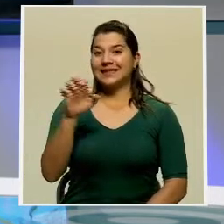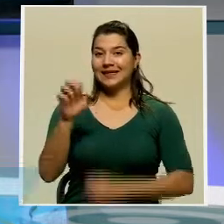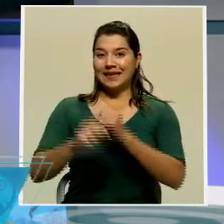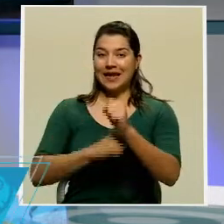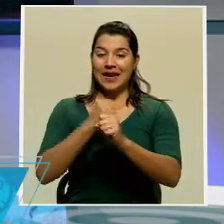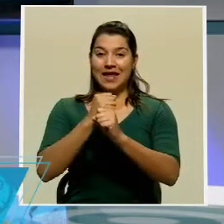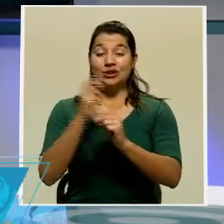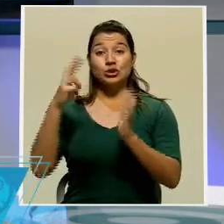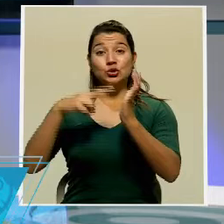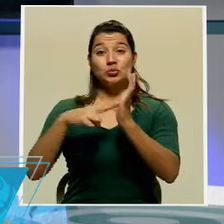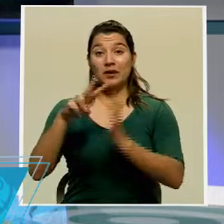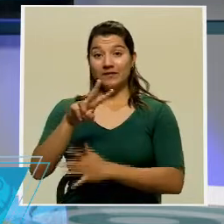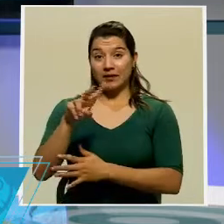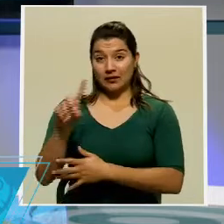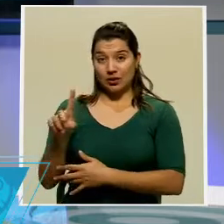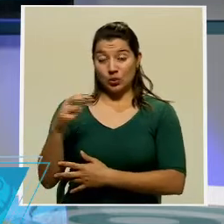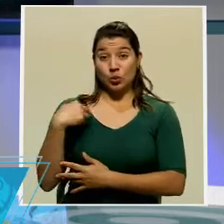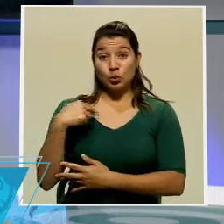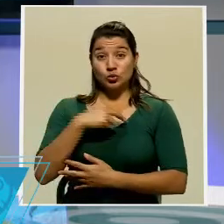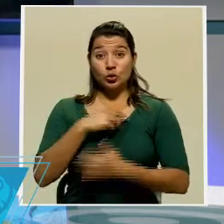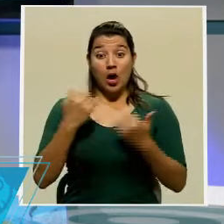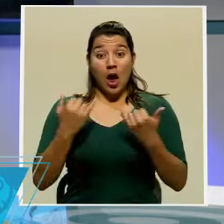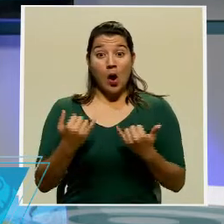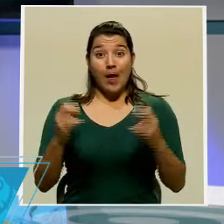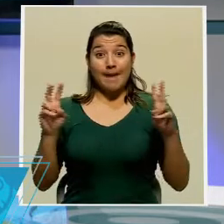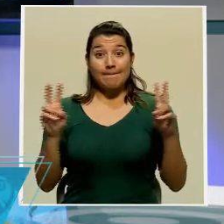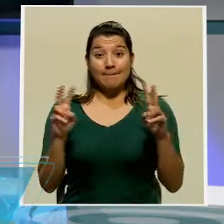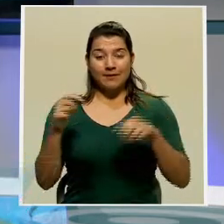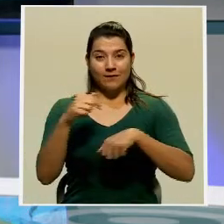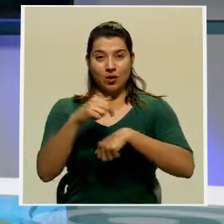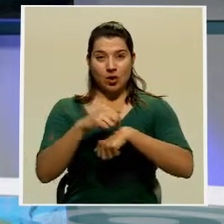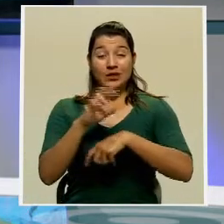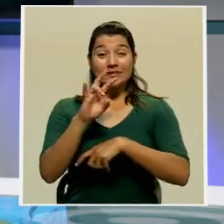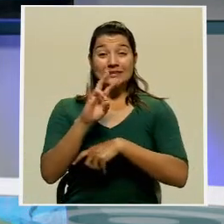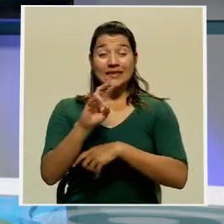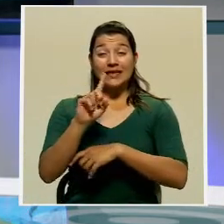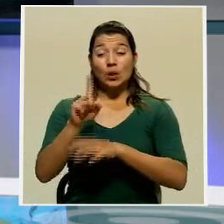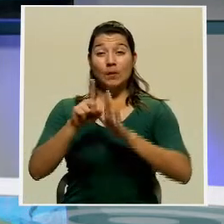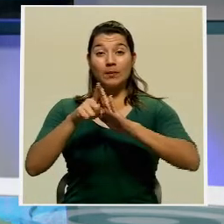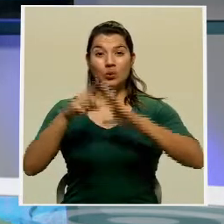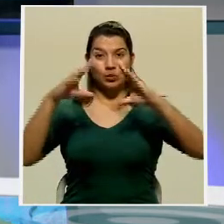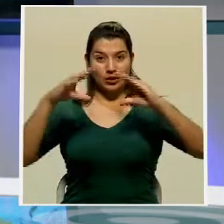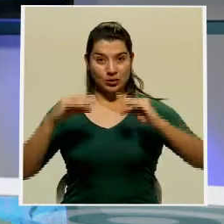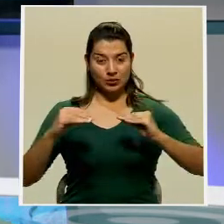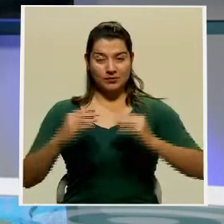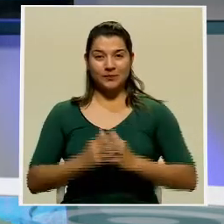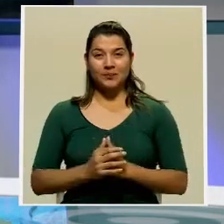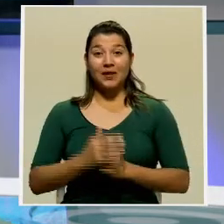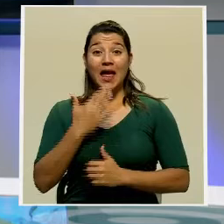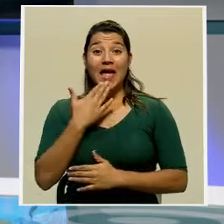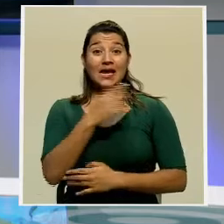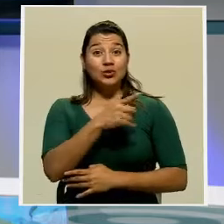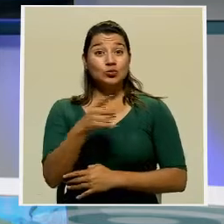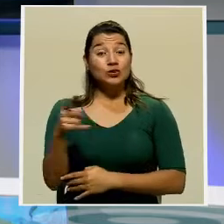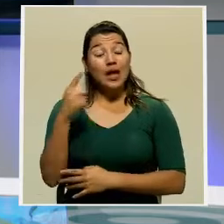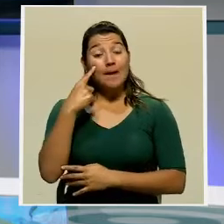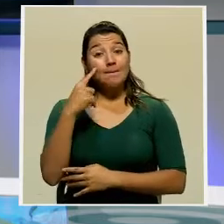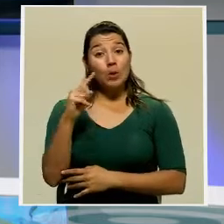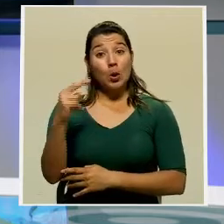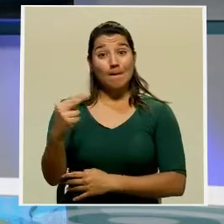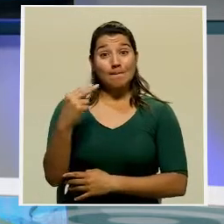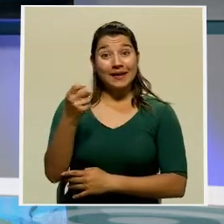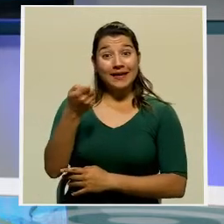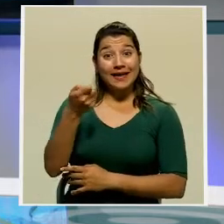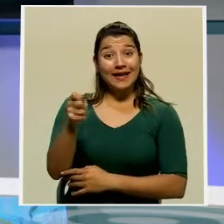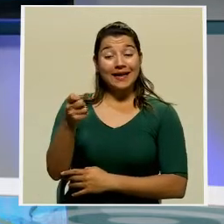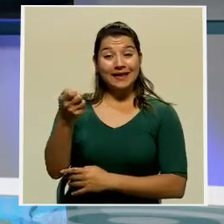del 2021. Estamos en vivo a las 7:01. Gracias por informarse con